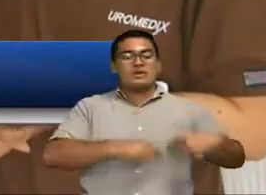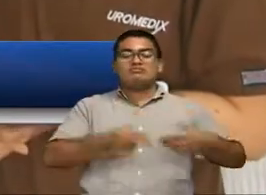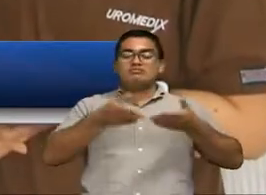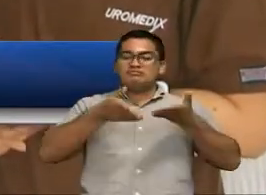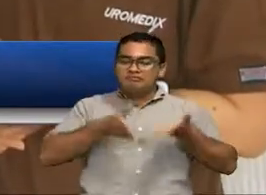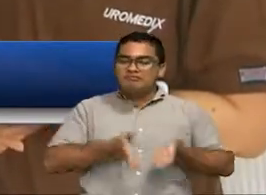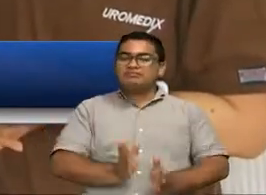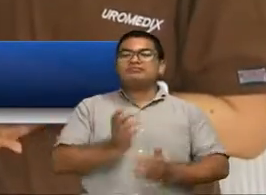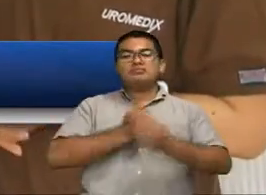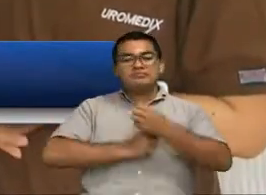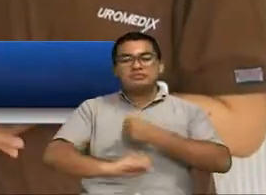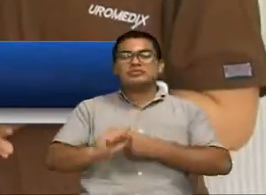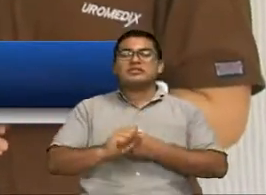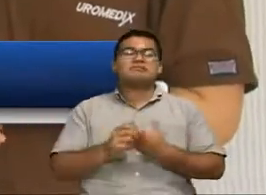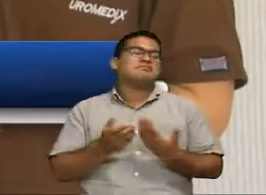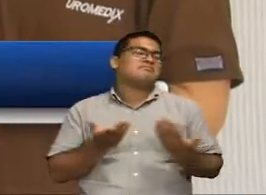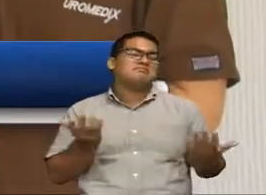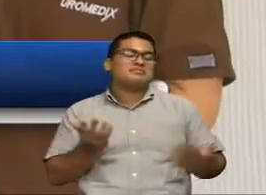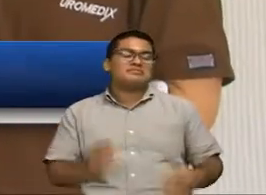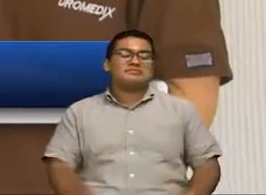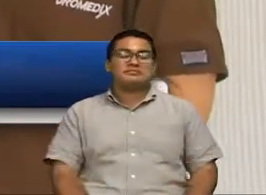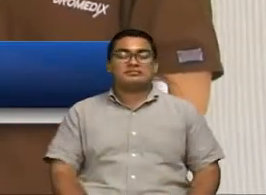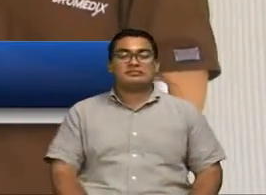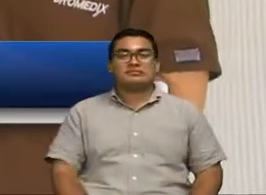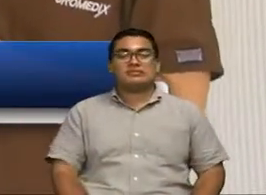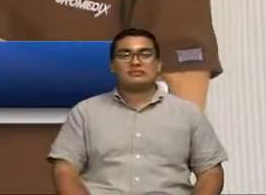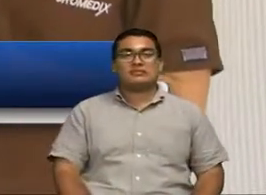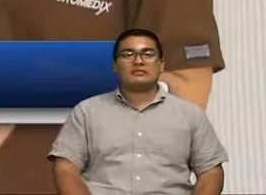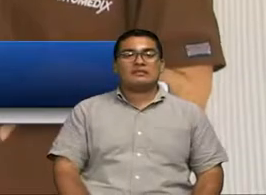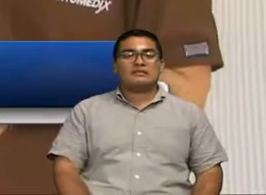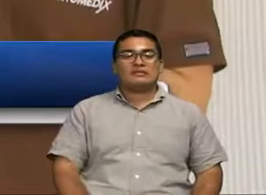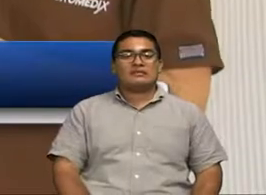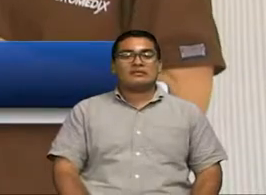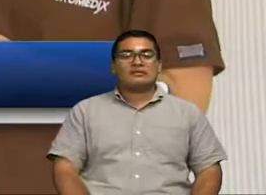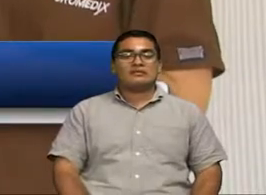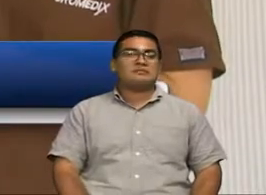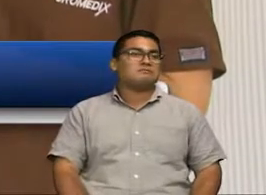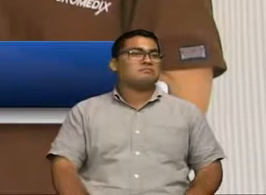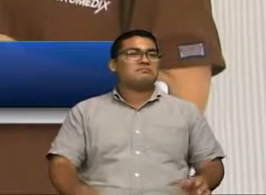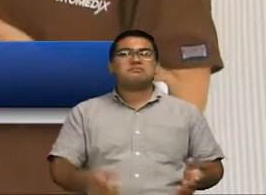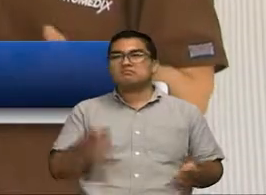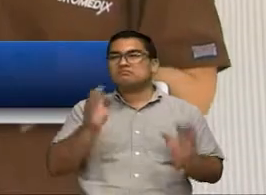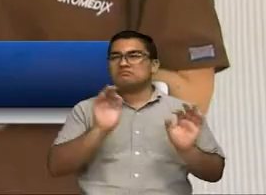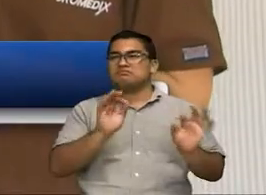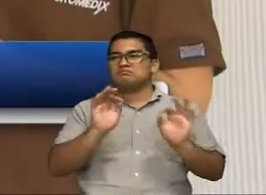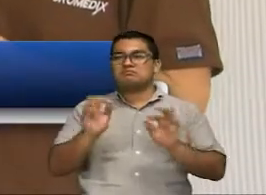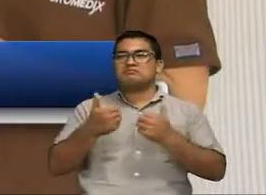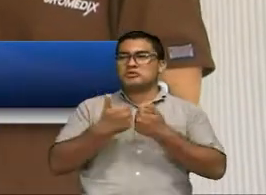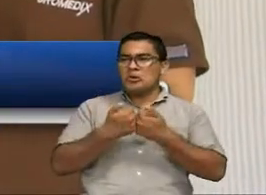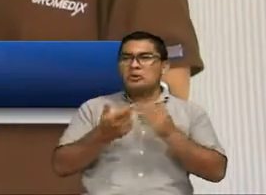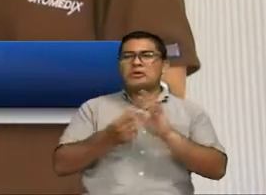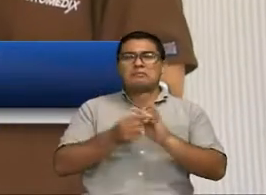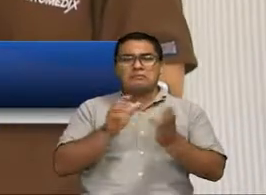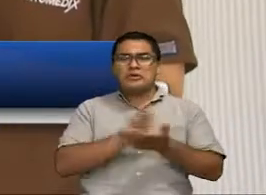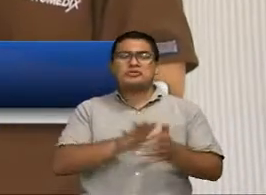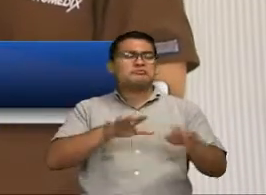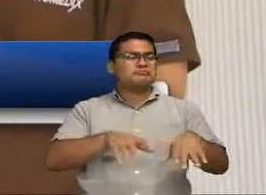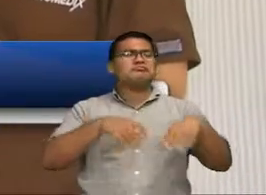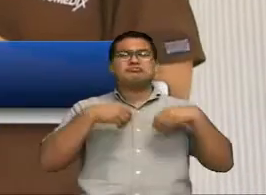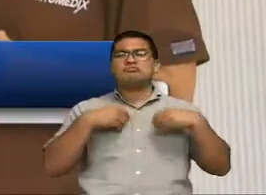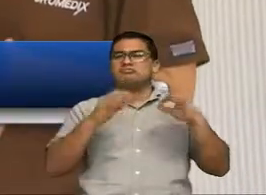reacción? Ellos no están conformes, han aceptado muy bien